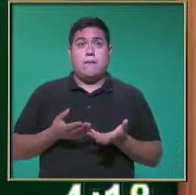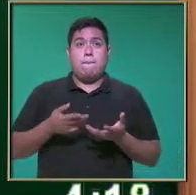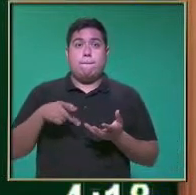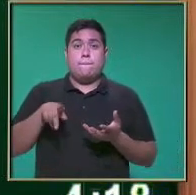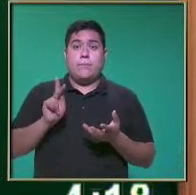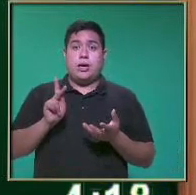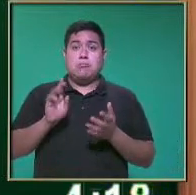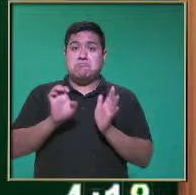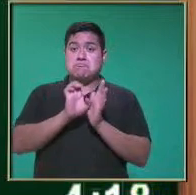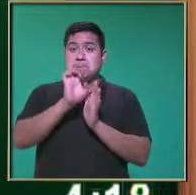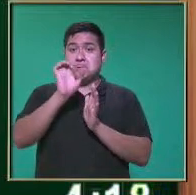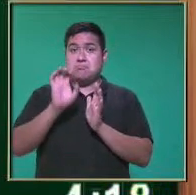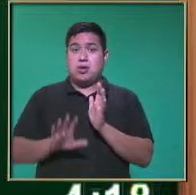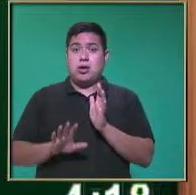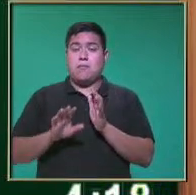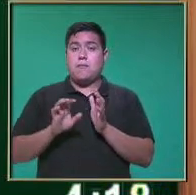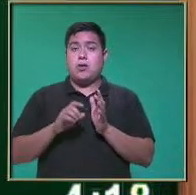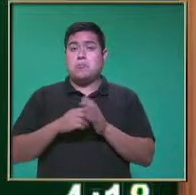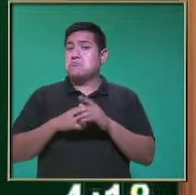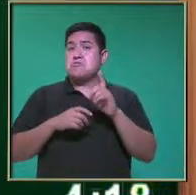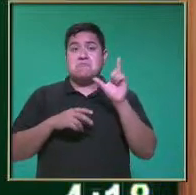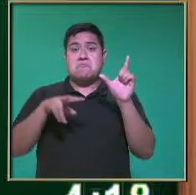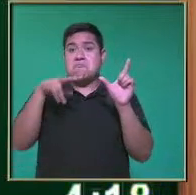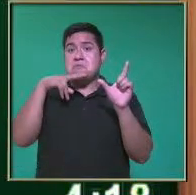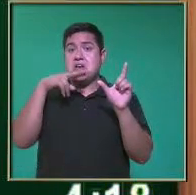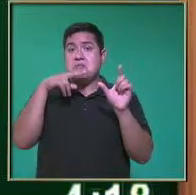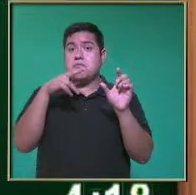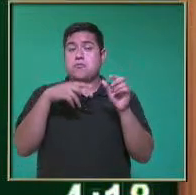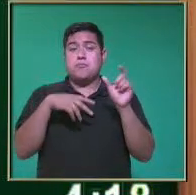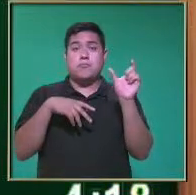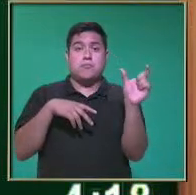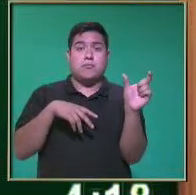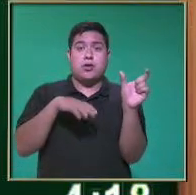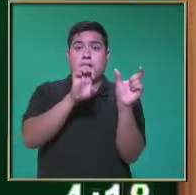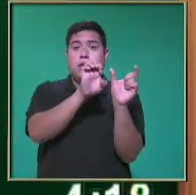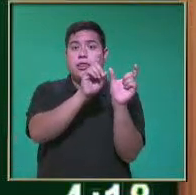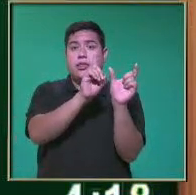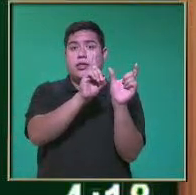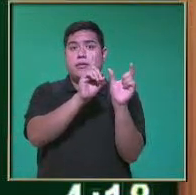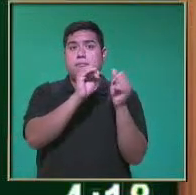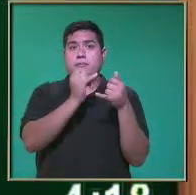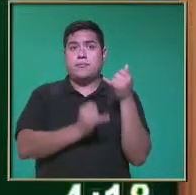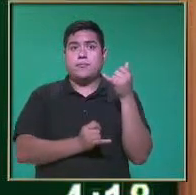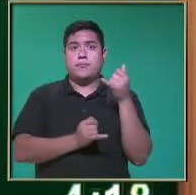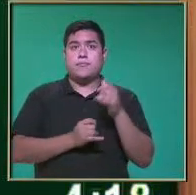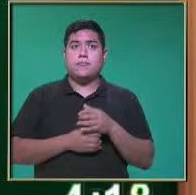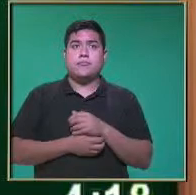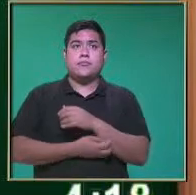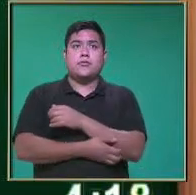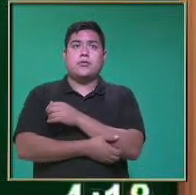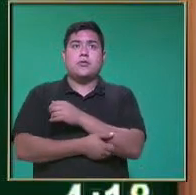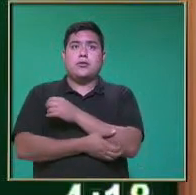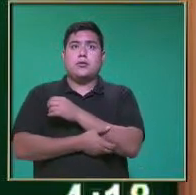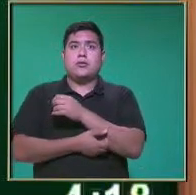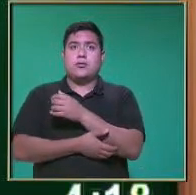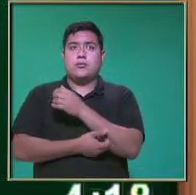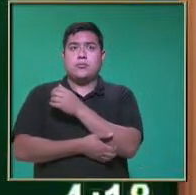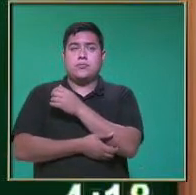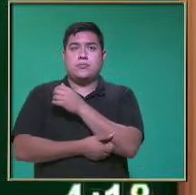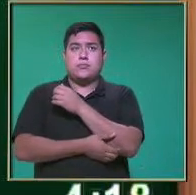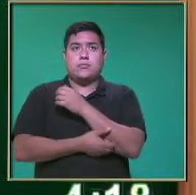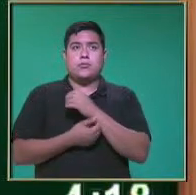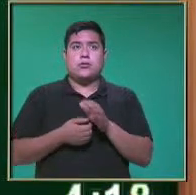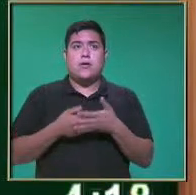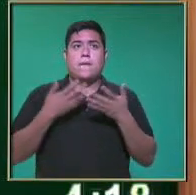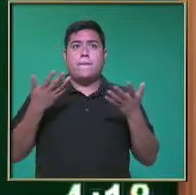pero solamente esa terminación es para los verbos regulares, no para los irregulares. We use past tense to show which action